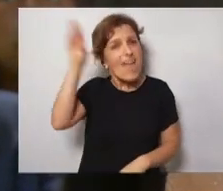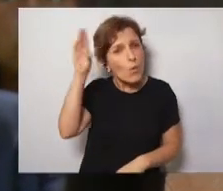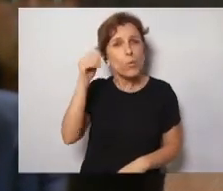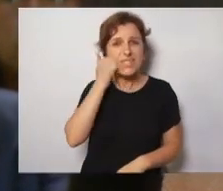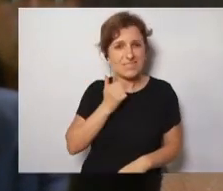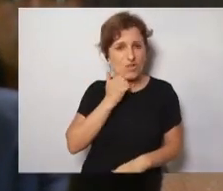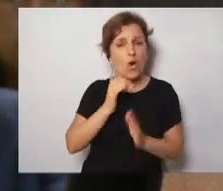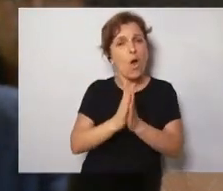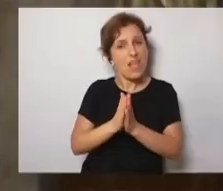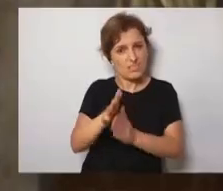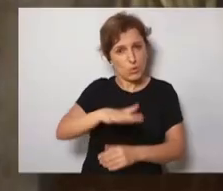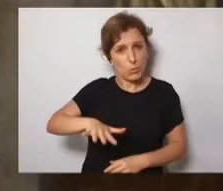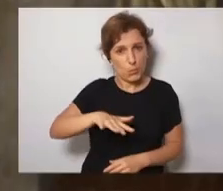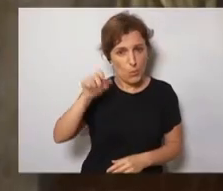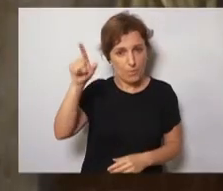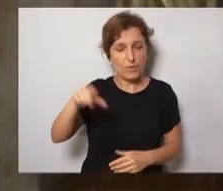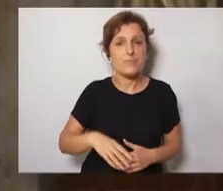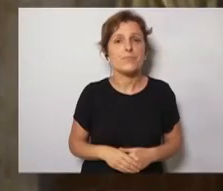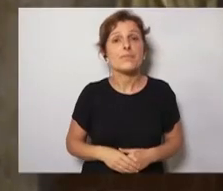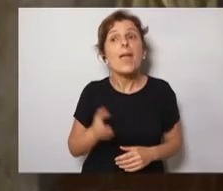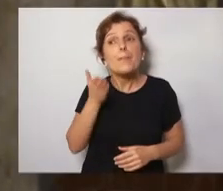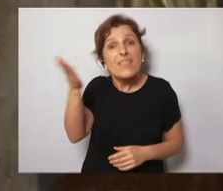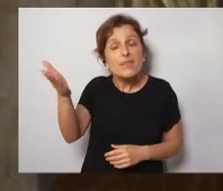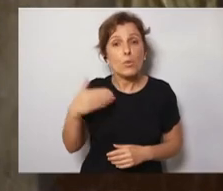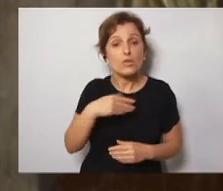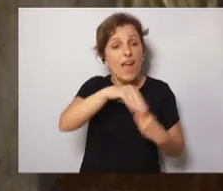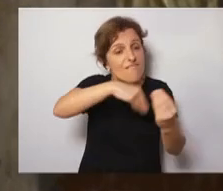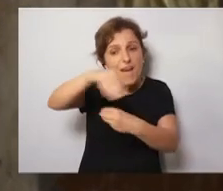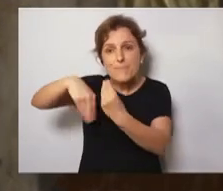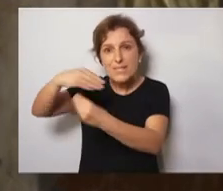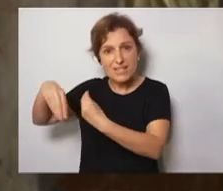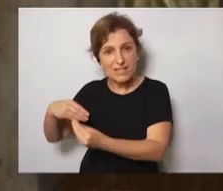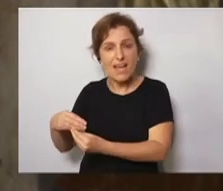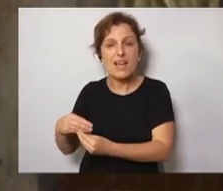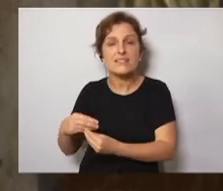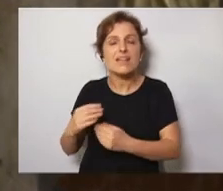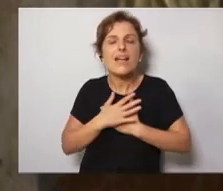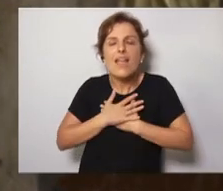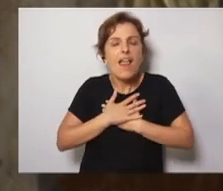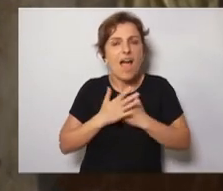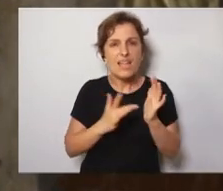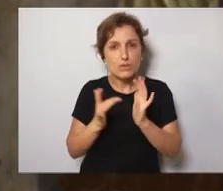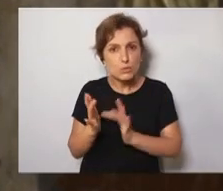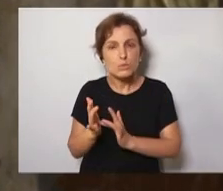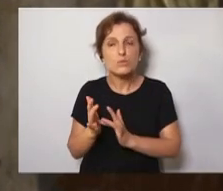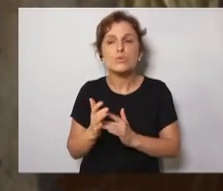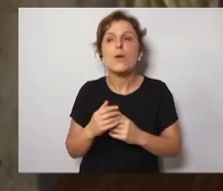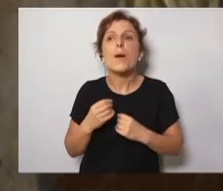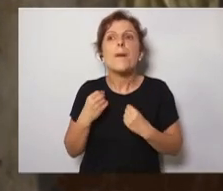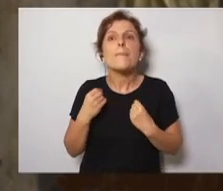donde tú puedes por las familias cristianas para que vean unidas con amor sincero